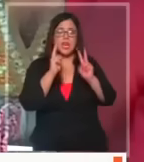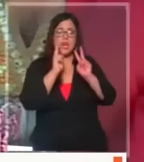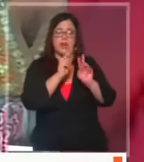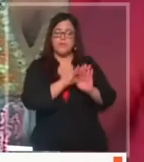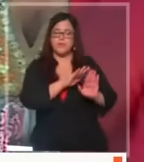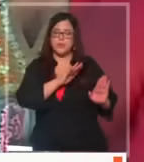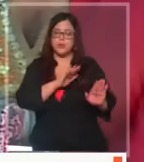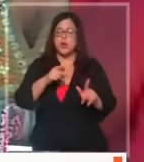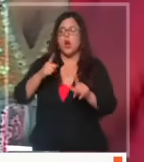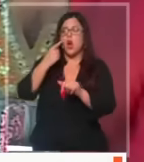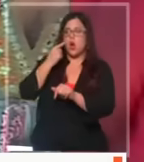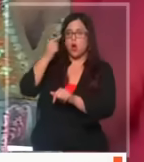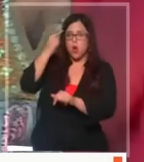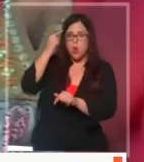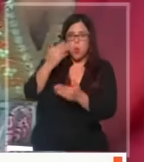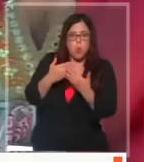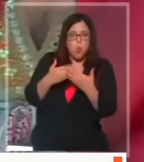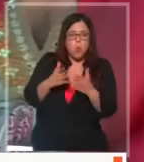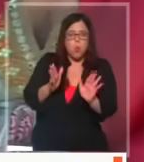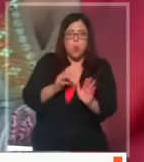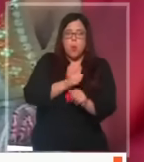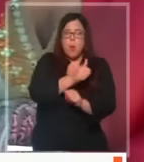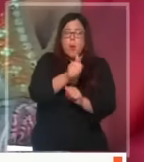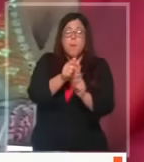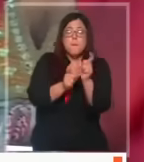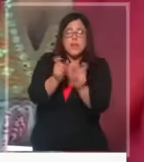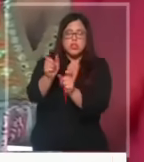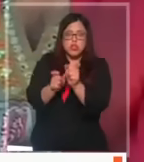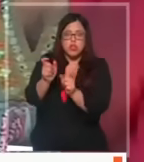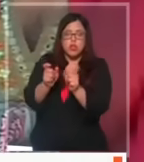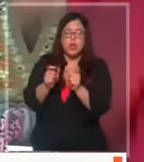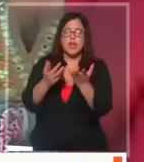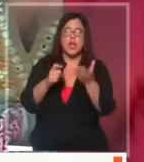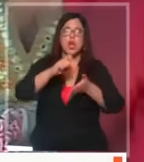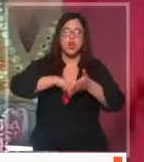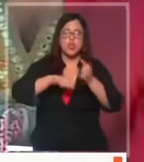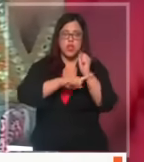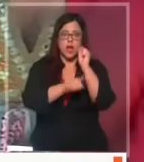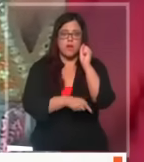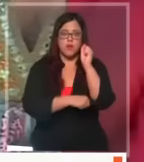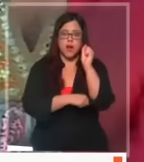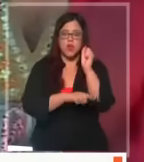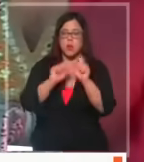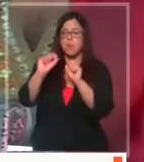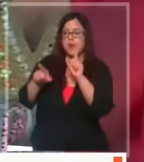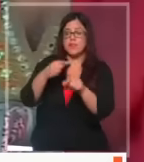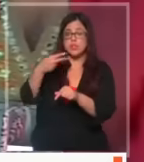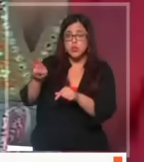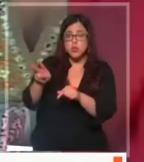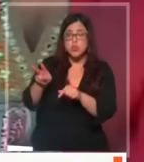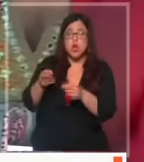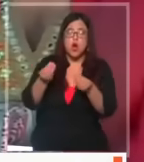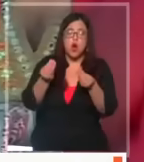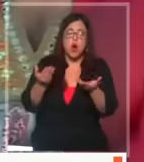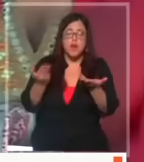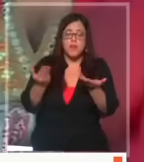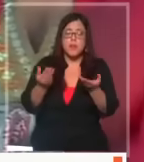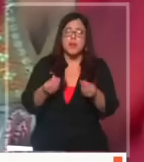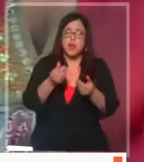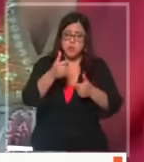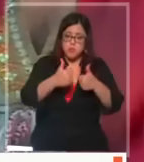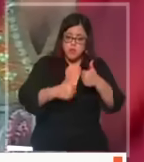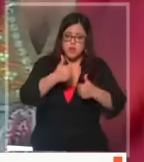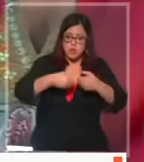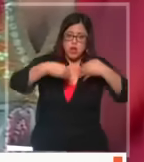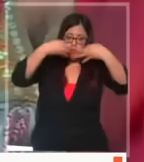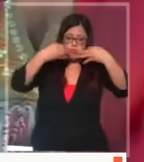ver, yo creo que toda persona que concurra a contratar un abogado para su defensa lo hace en la buena fe de que recurra a un buen profesional y un